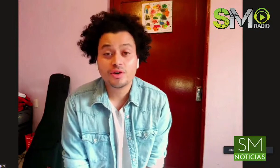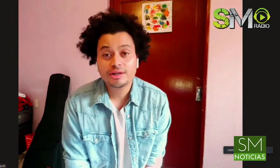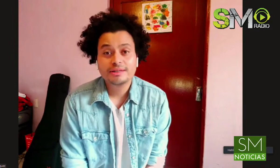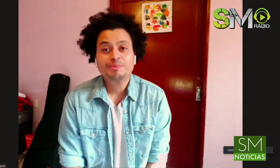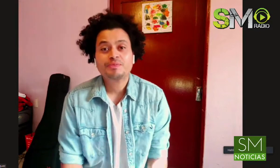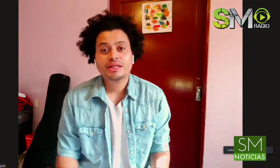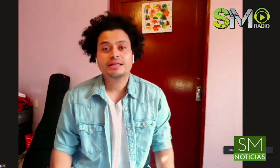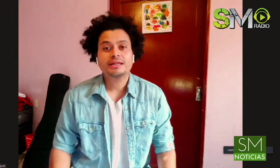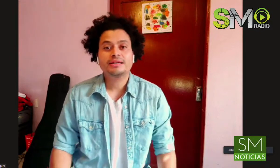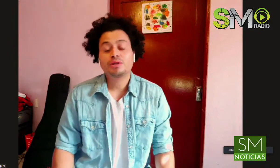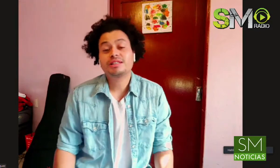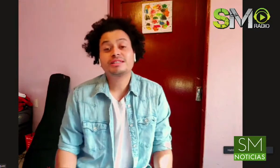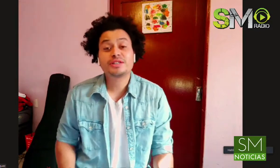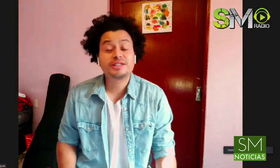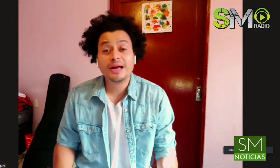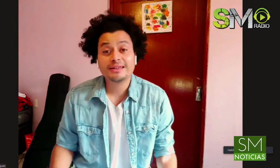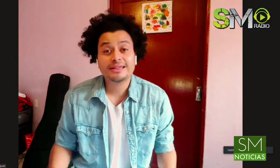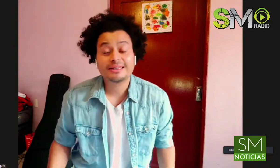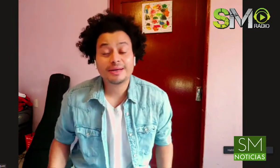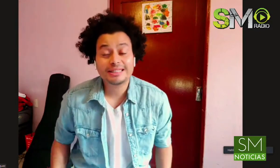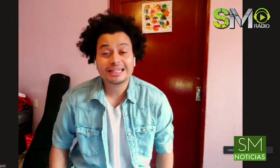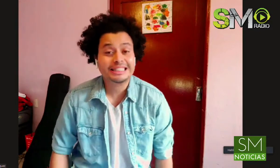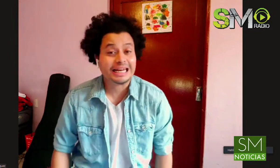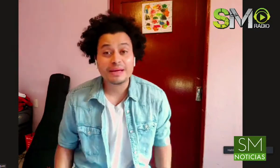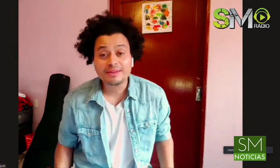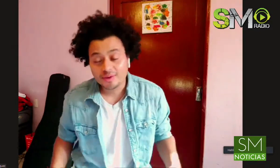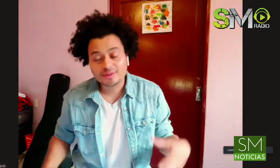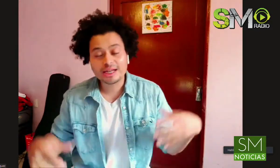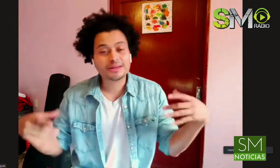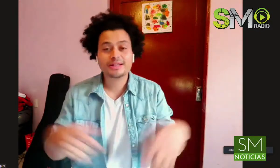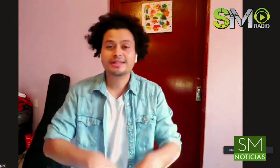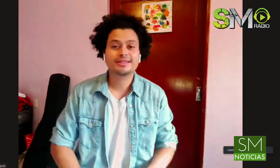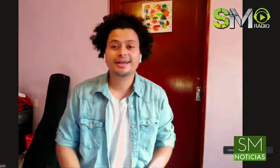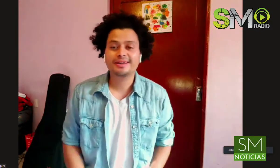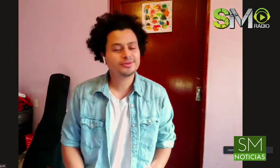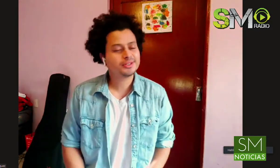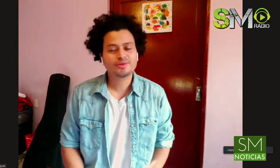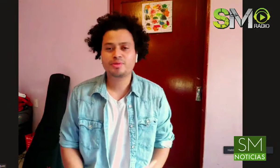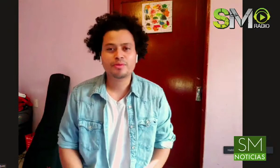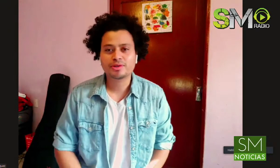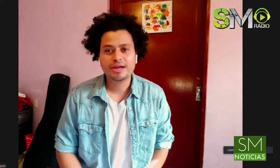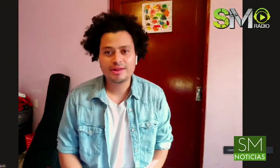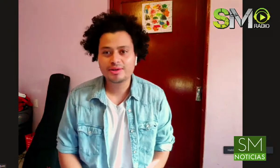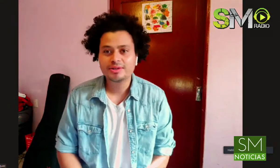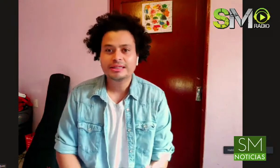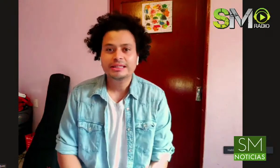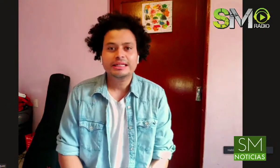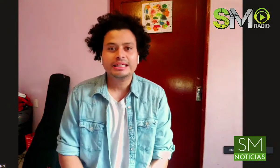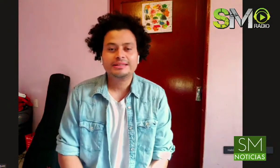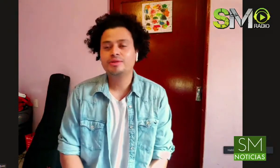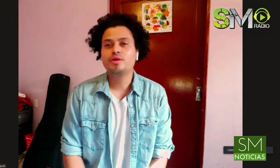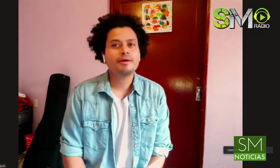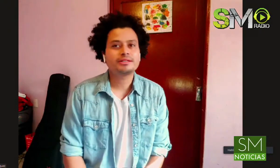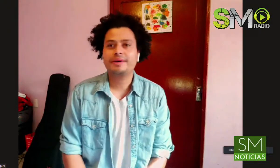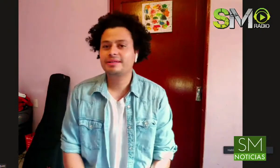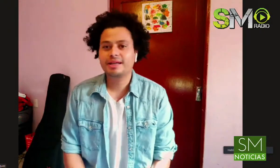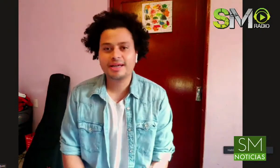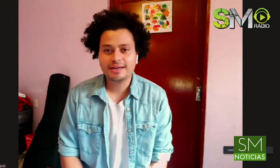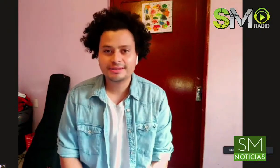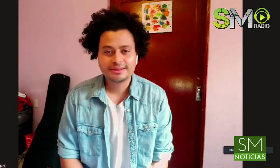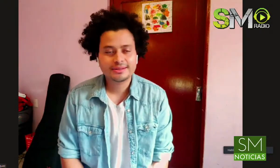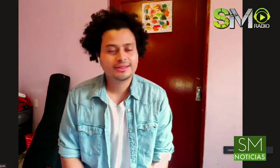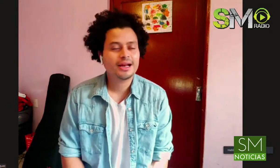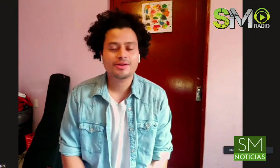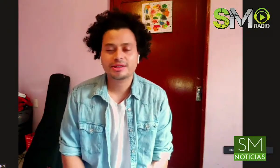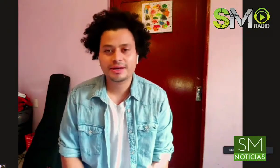esta ocasión, pues de este festival que va a estar tremendo. La verdad es que estoy muy emocionado. Sin duda se va a